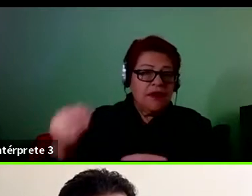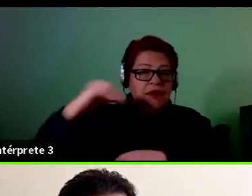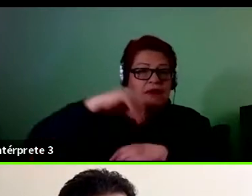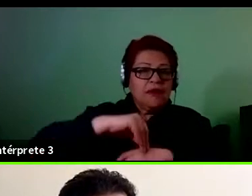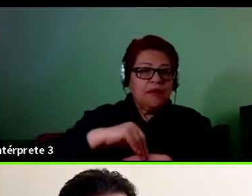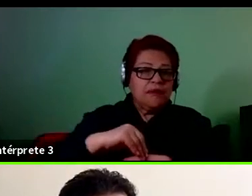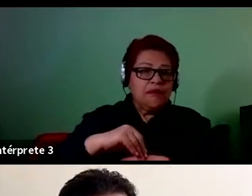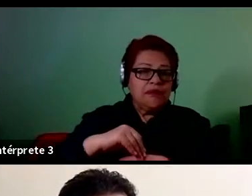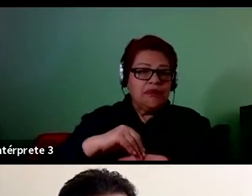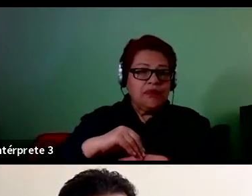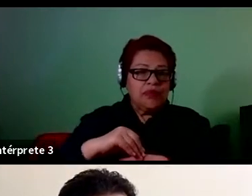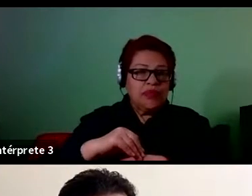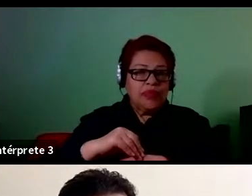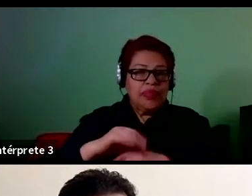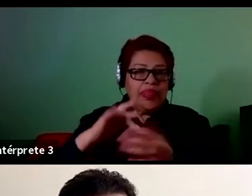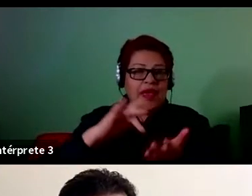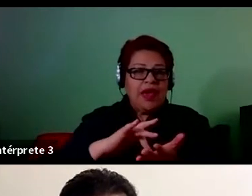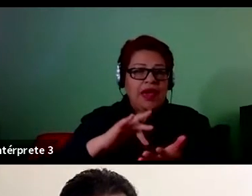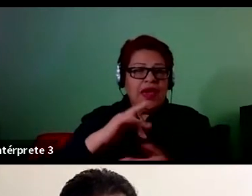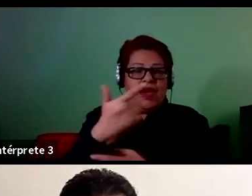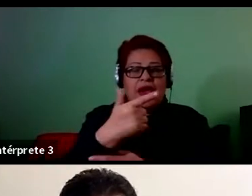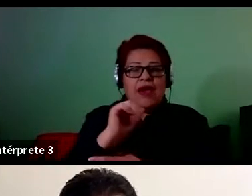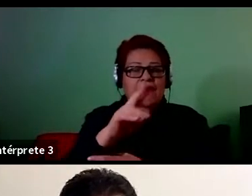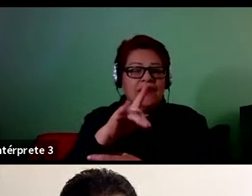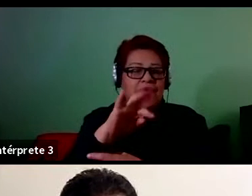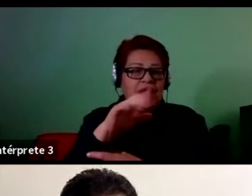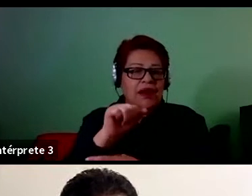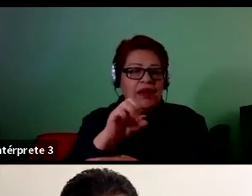mesa? Gabriela Salido, foro 1.